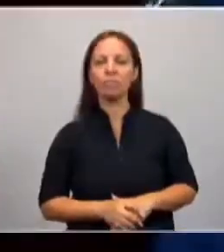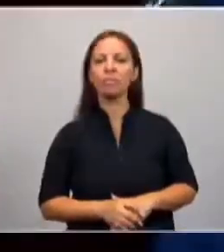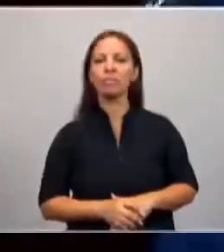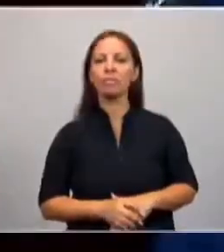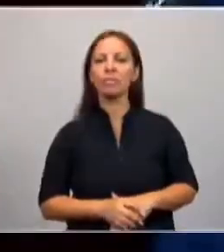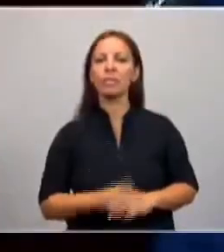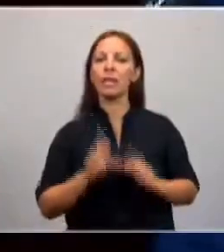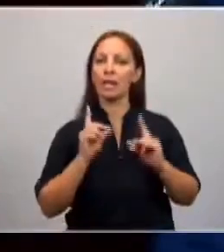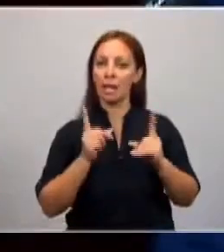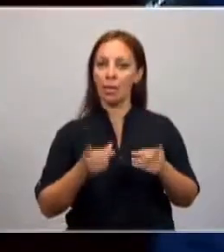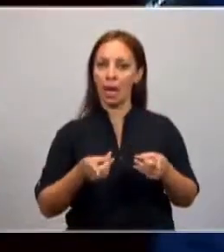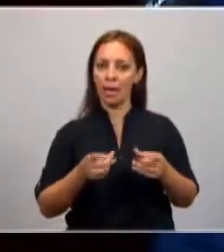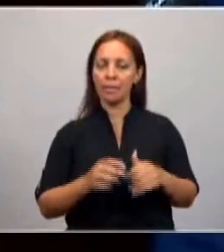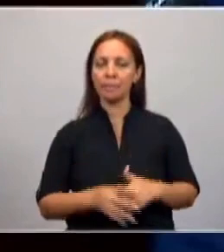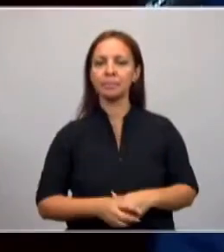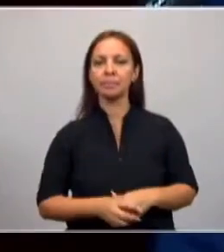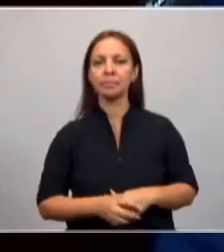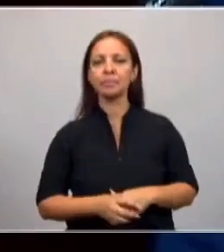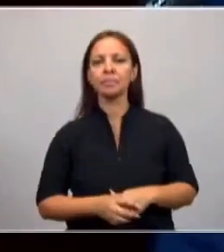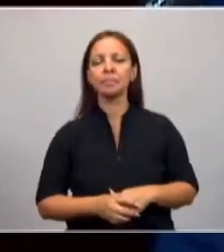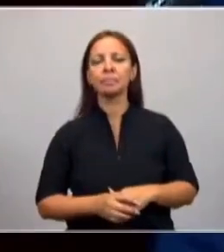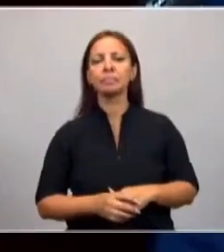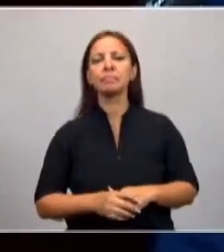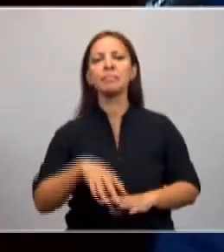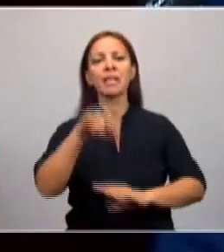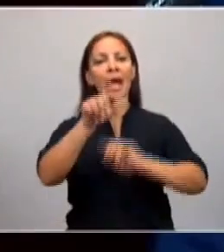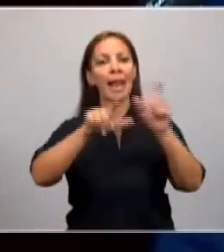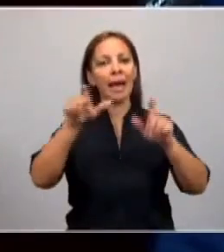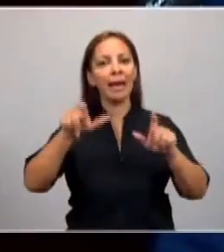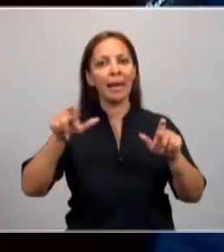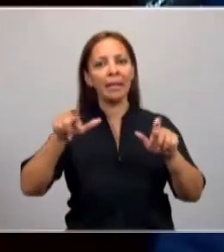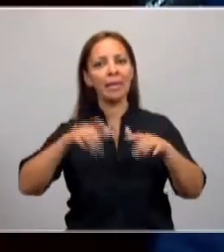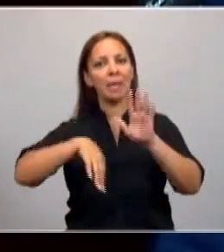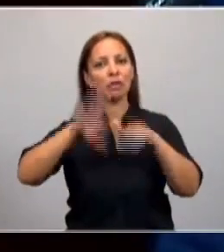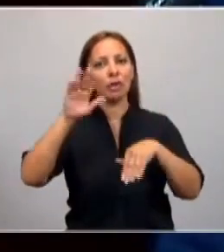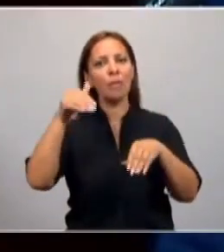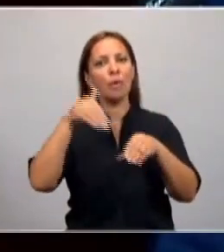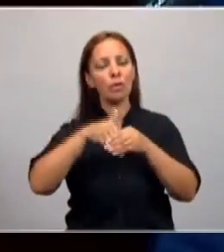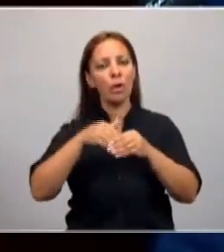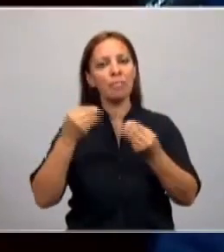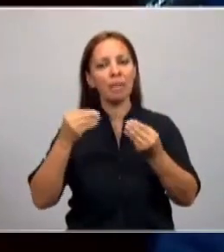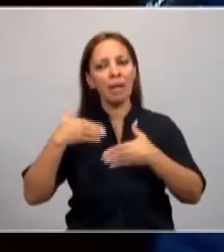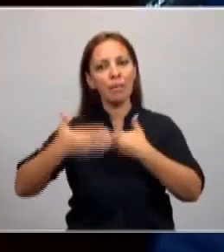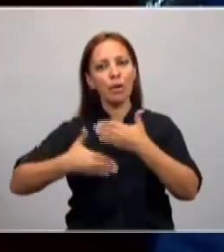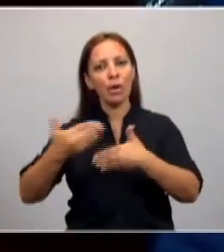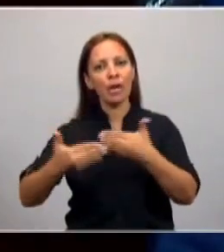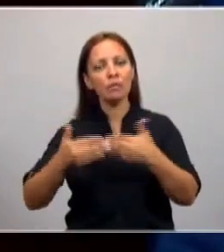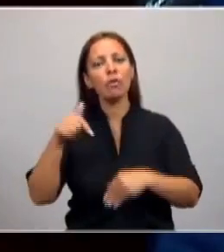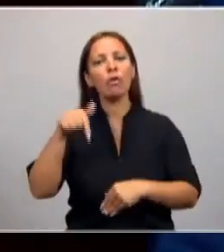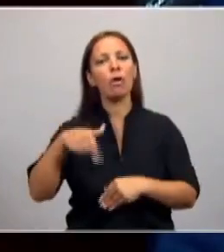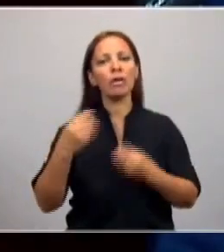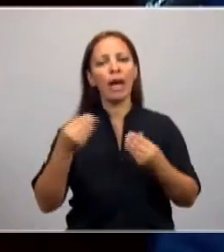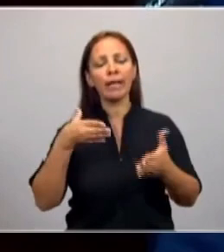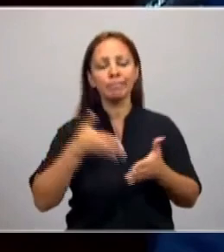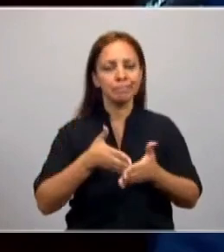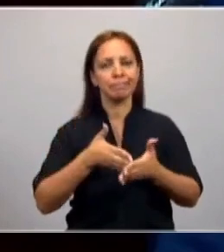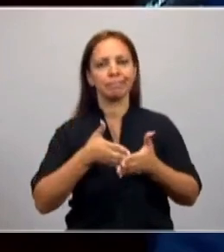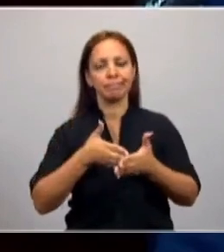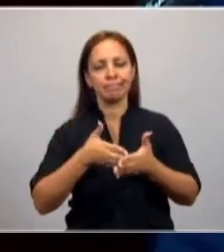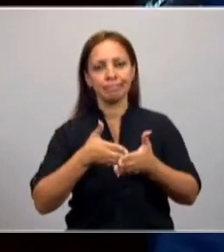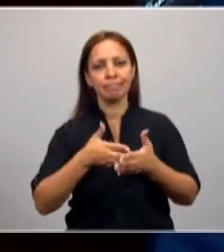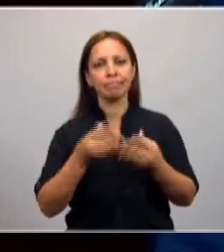Sin embargo, esa voluntad mayoritaria de transformación y de progreso encuentra hoy un obstáculo